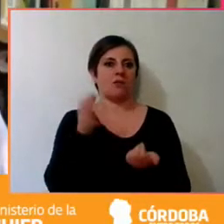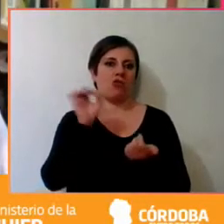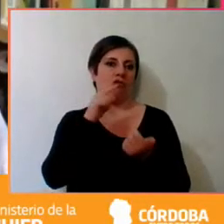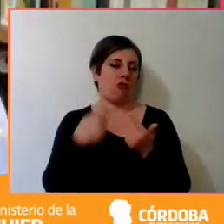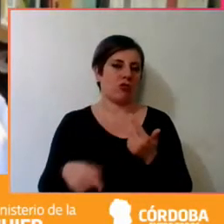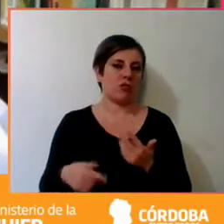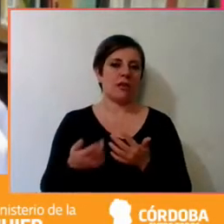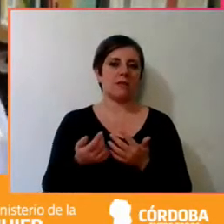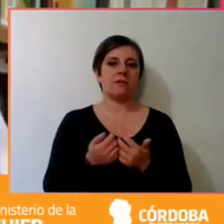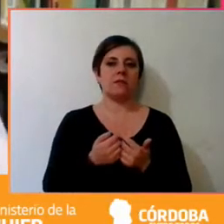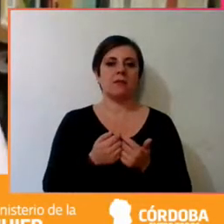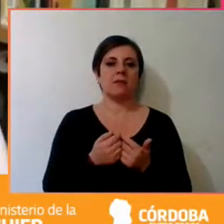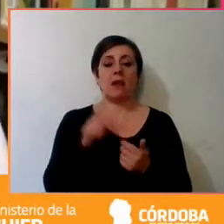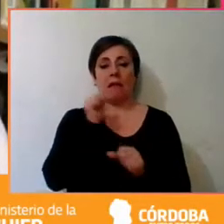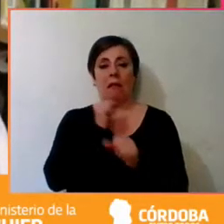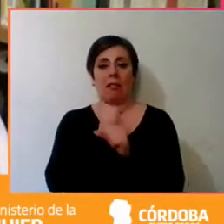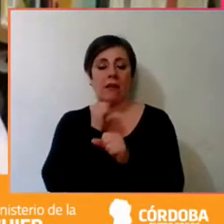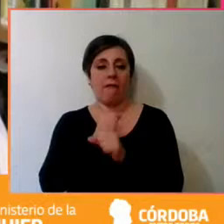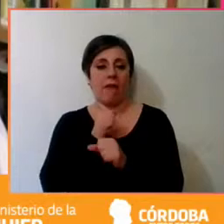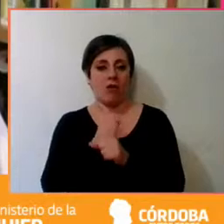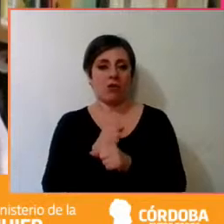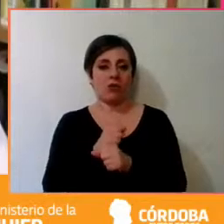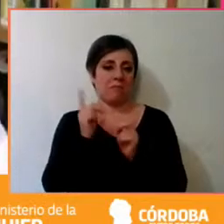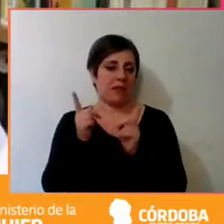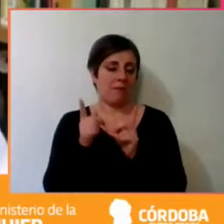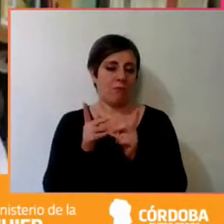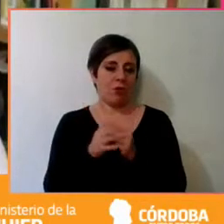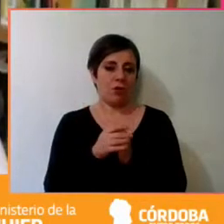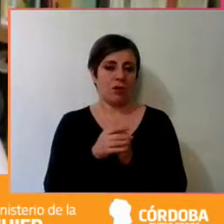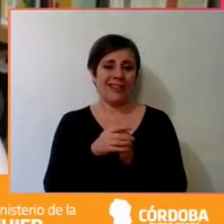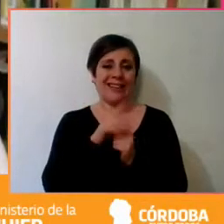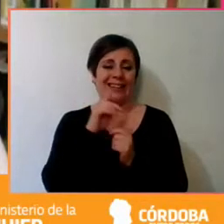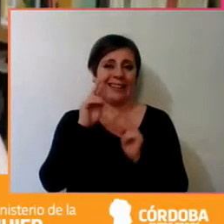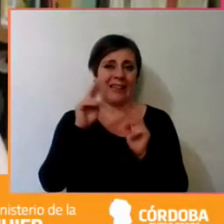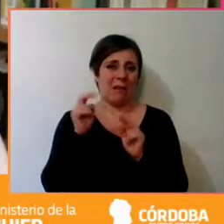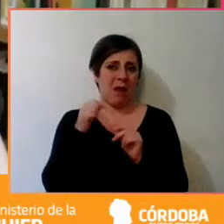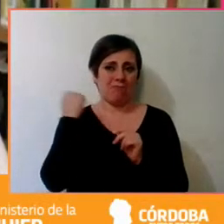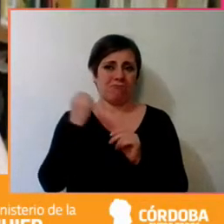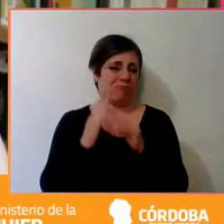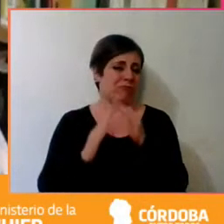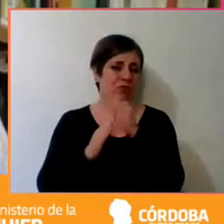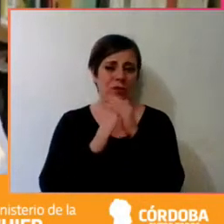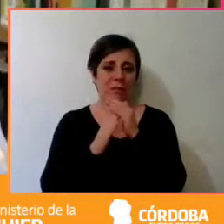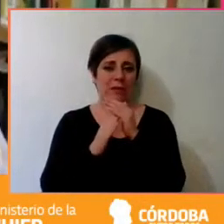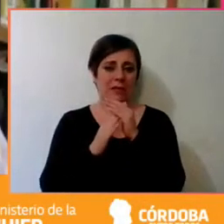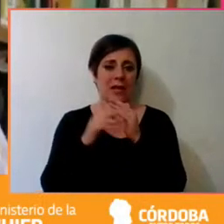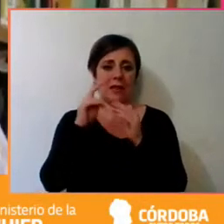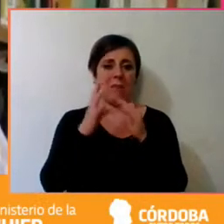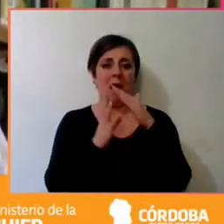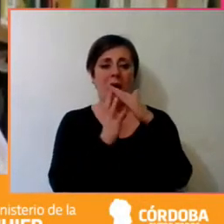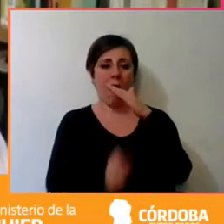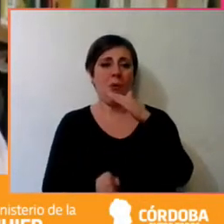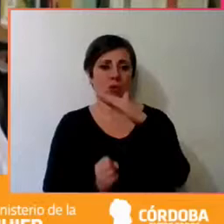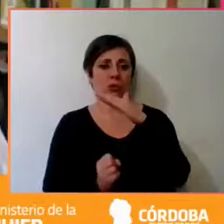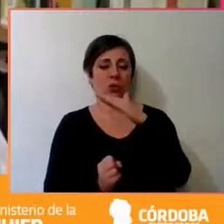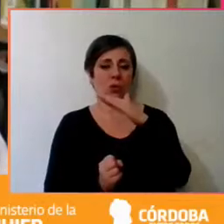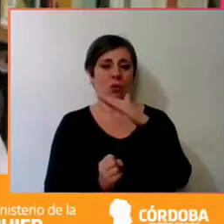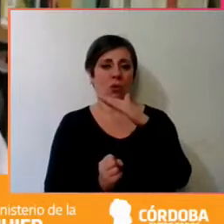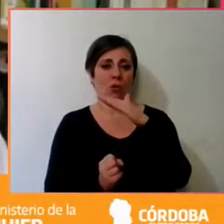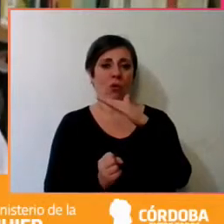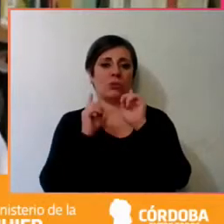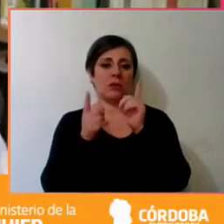de cosas, en el trabajo lo mismo. Y el tema fundamental del aborto, ¿no? Que también es una